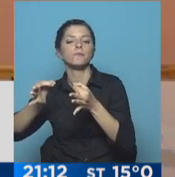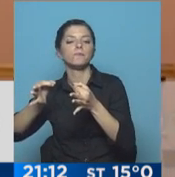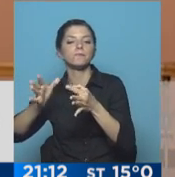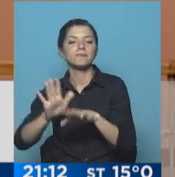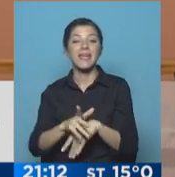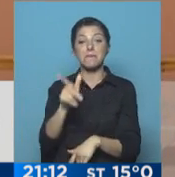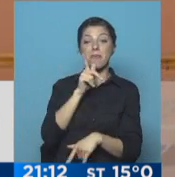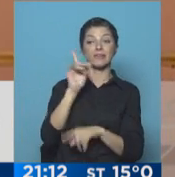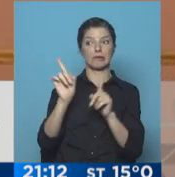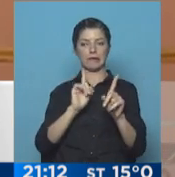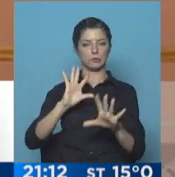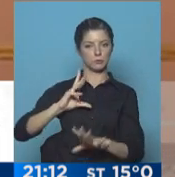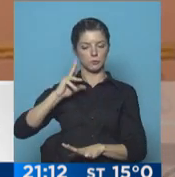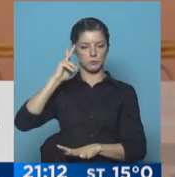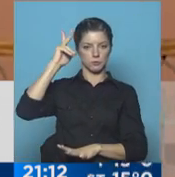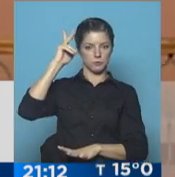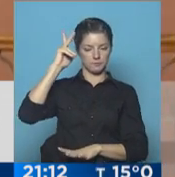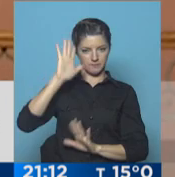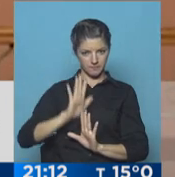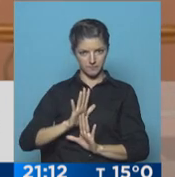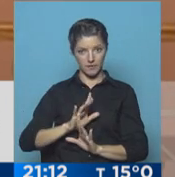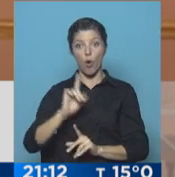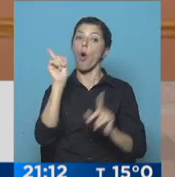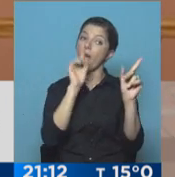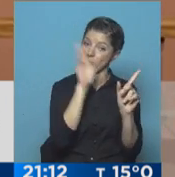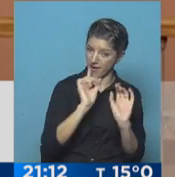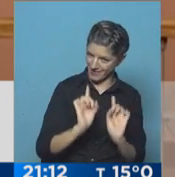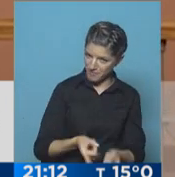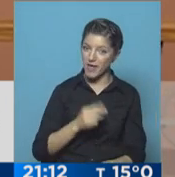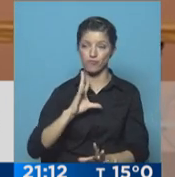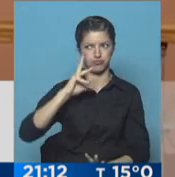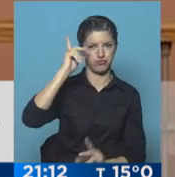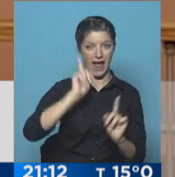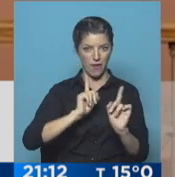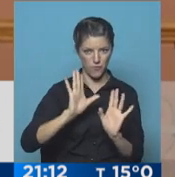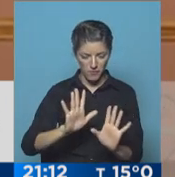pareció molestarle a algunos o a algunas.